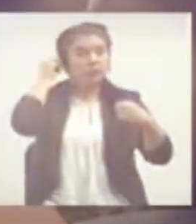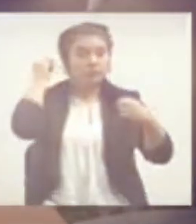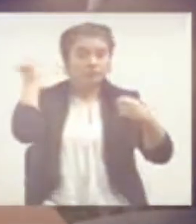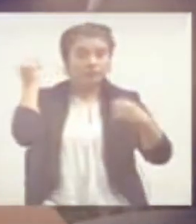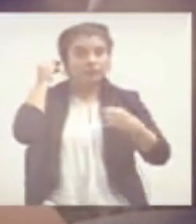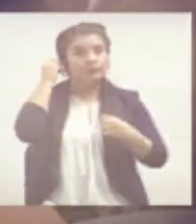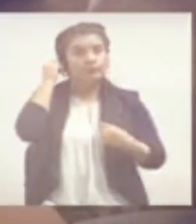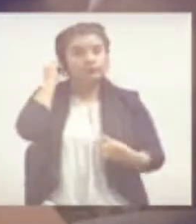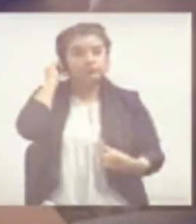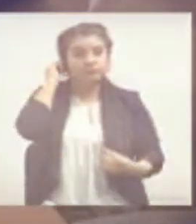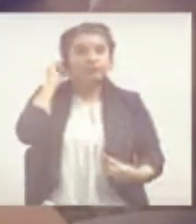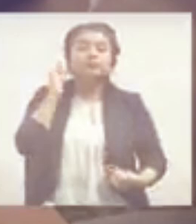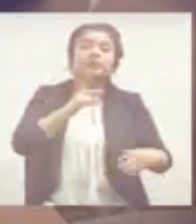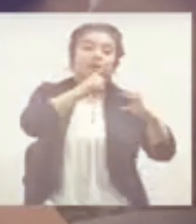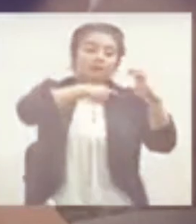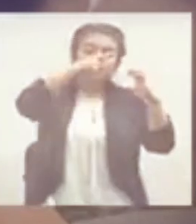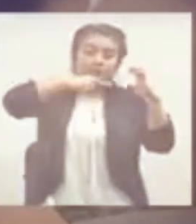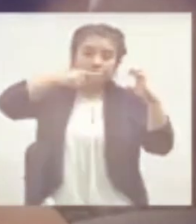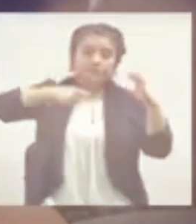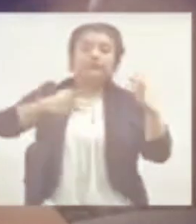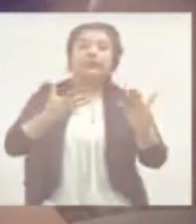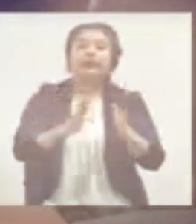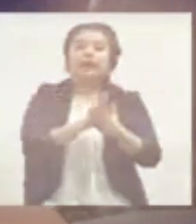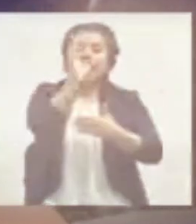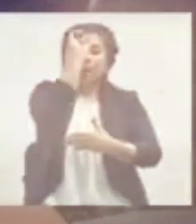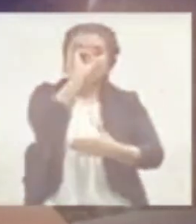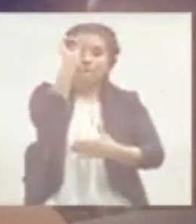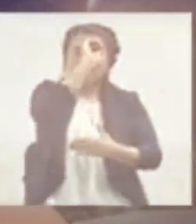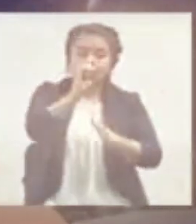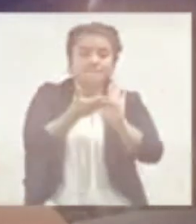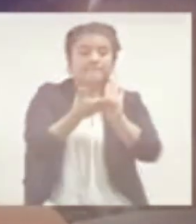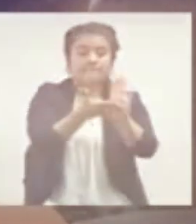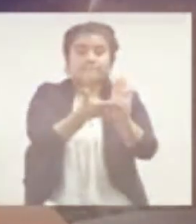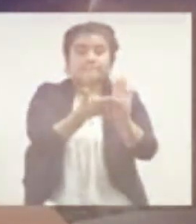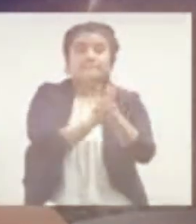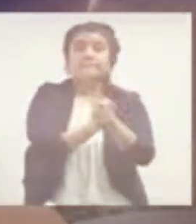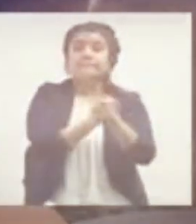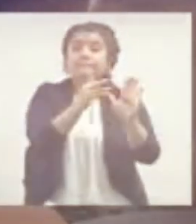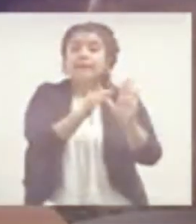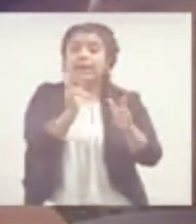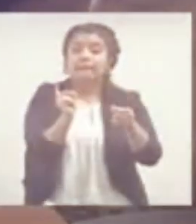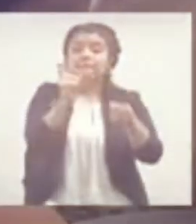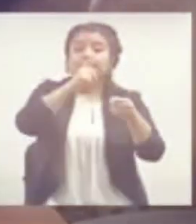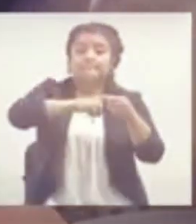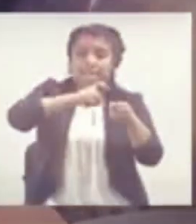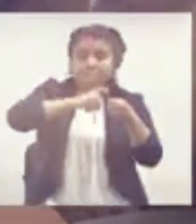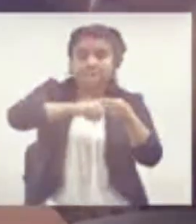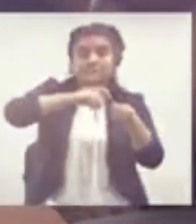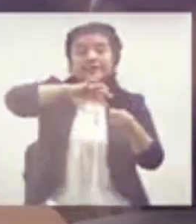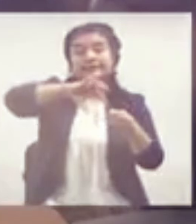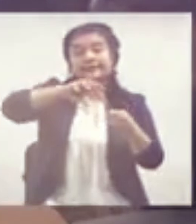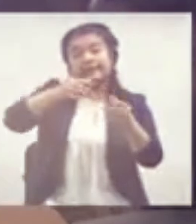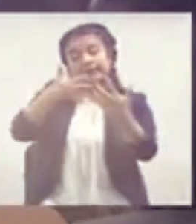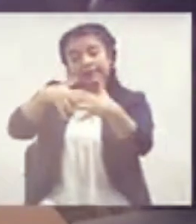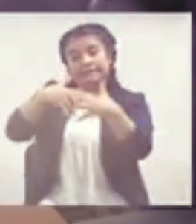Recibimos del Instituto Nacional de Estadística, INE, y su opinión dice, abro comillas, la participación del sector privado en la